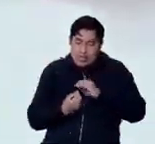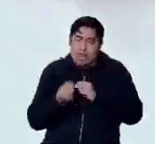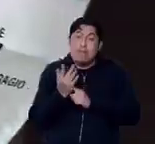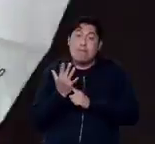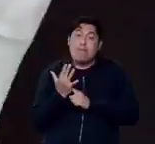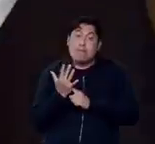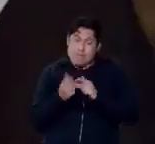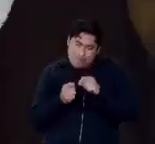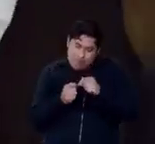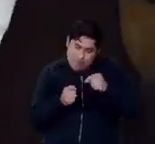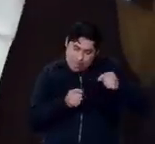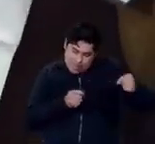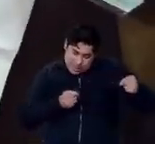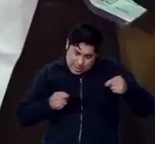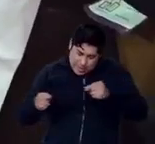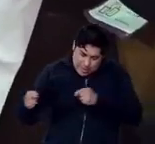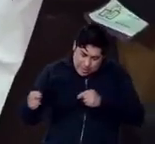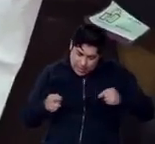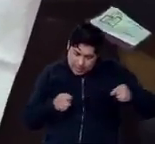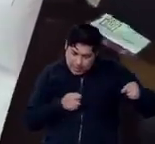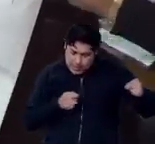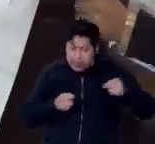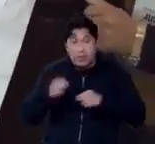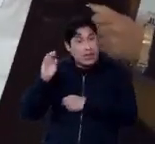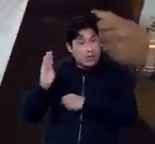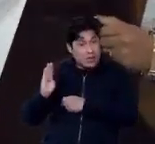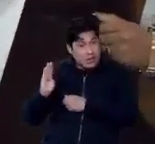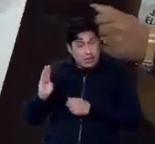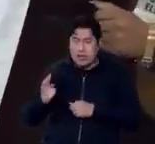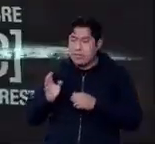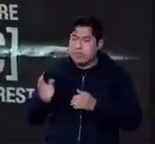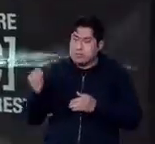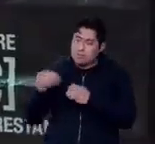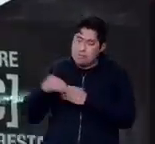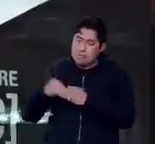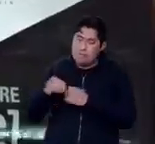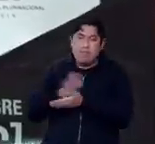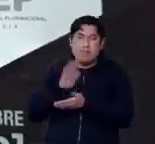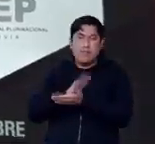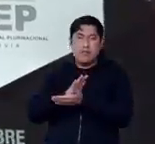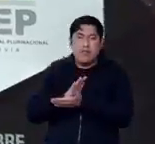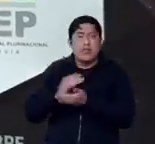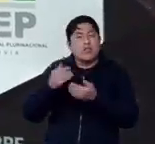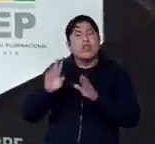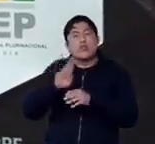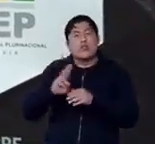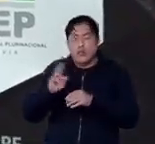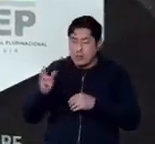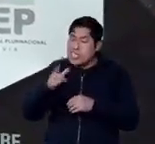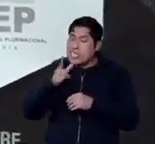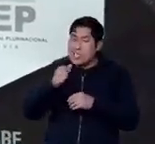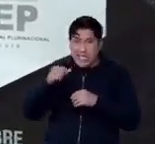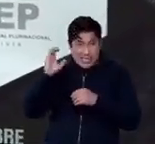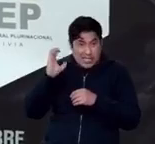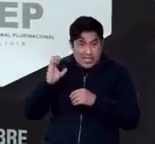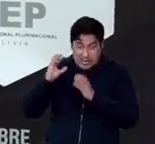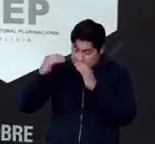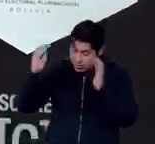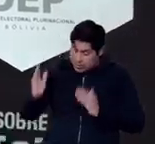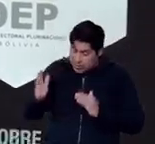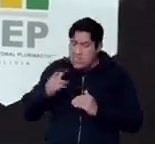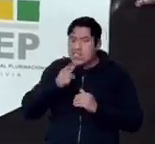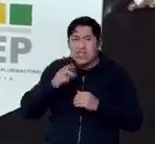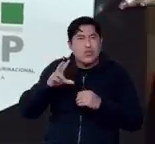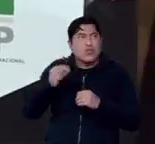vela. En el sobre B se guardan las papeletas utilizadas y en el sobre C las papeletas no utilizadas debidamente